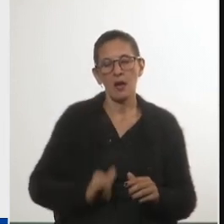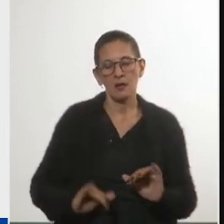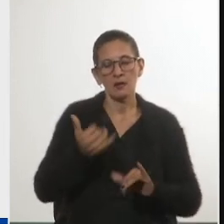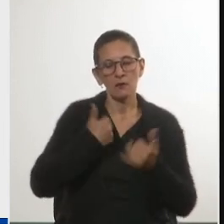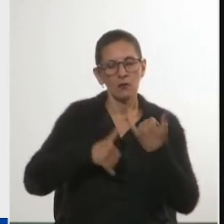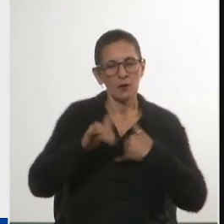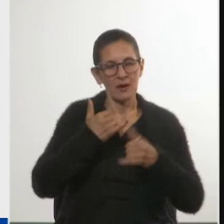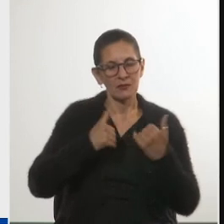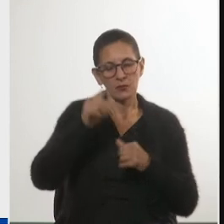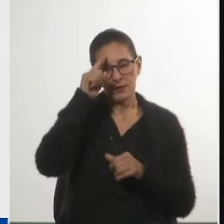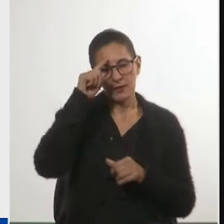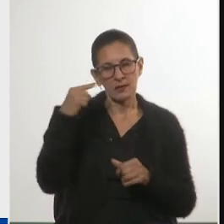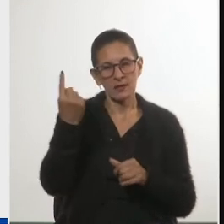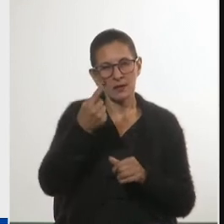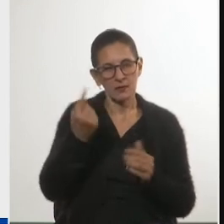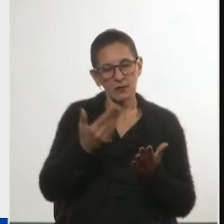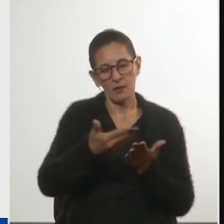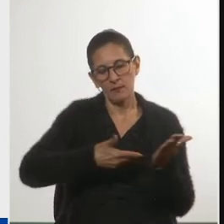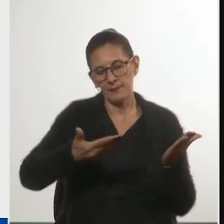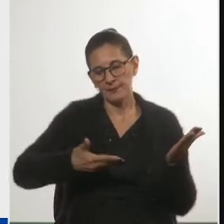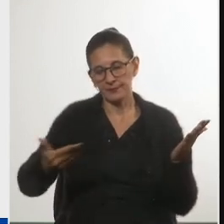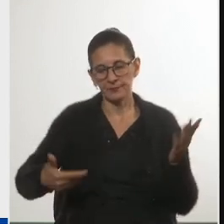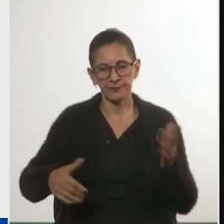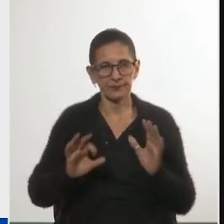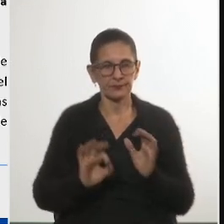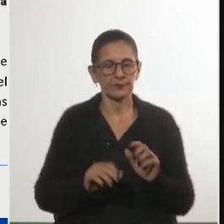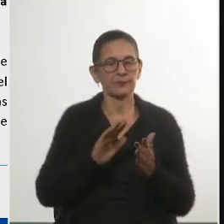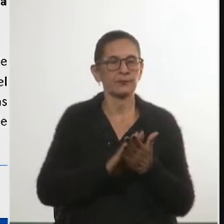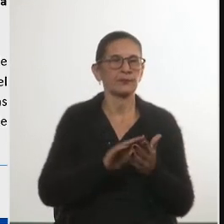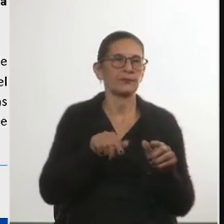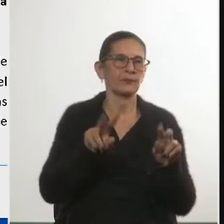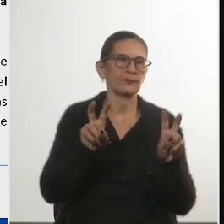información internacional y bibliografía para este tema.